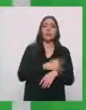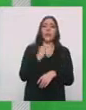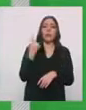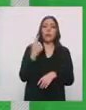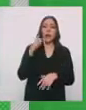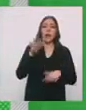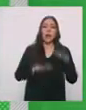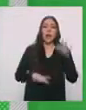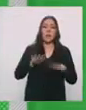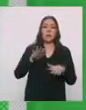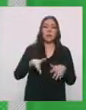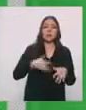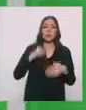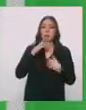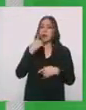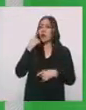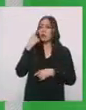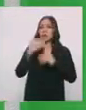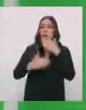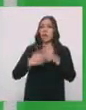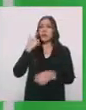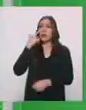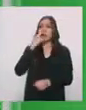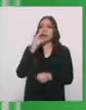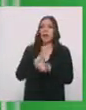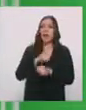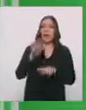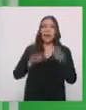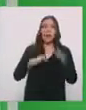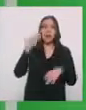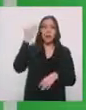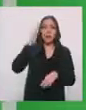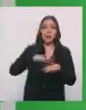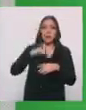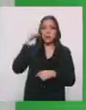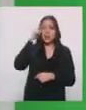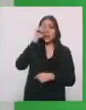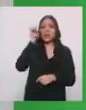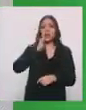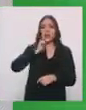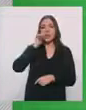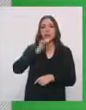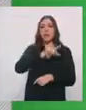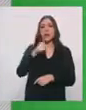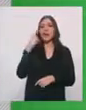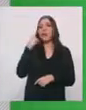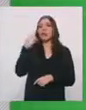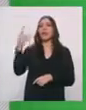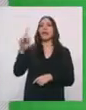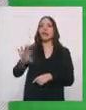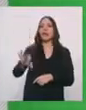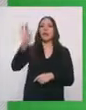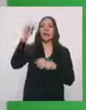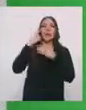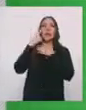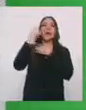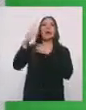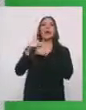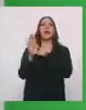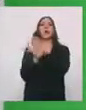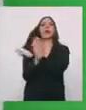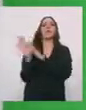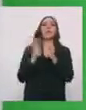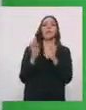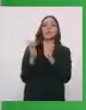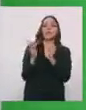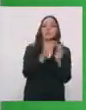algún momento nos va a llevar a darnos cuenta que incluso en los momentos más oscuros siempre podemos encontrar un chispazo para conectarnos como lo estamos